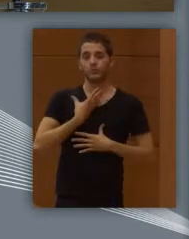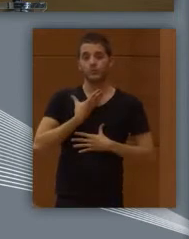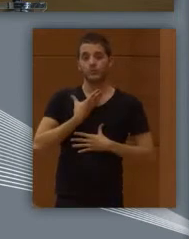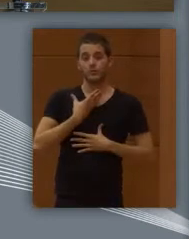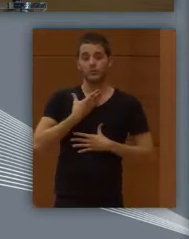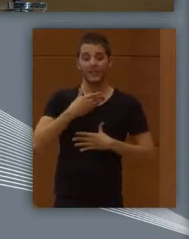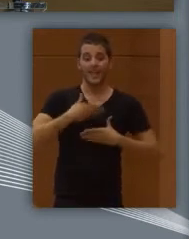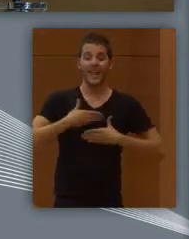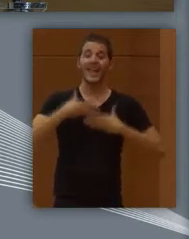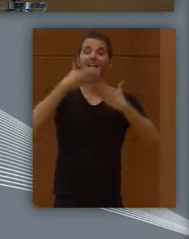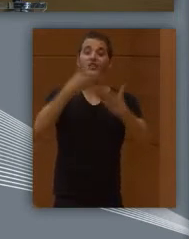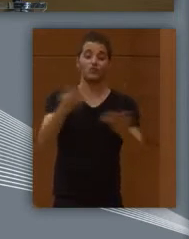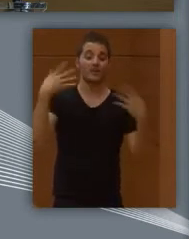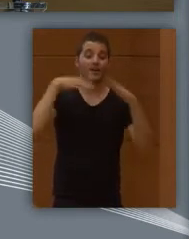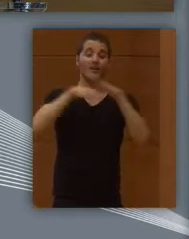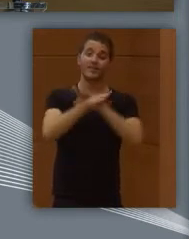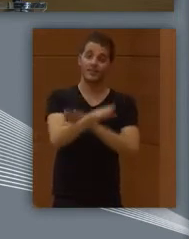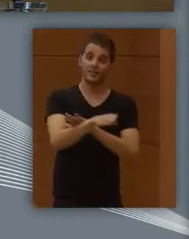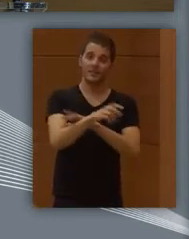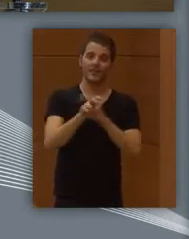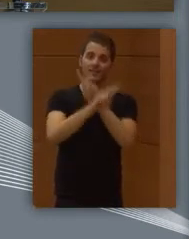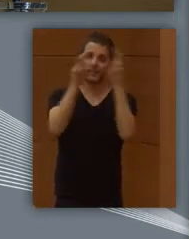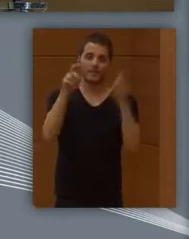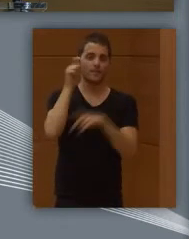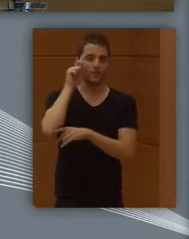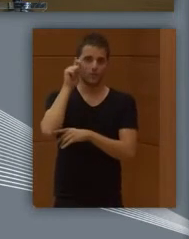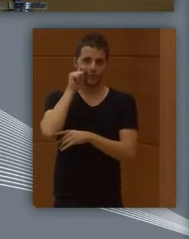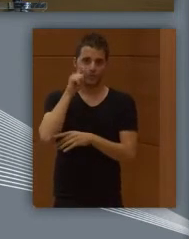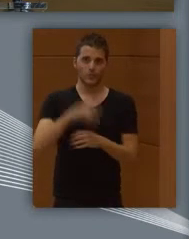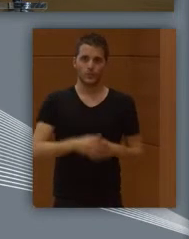ayudar a la accesibilidad en el turismo.